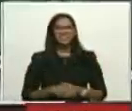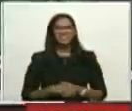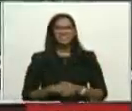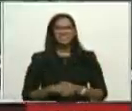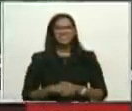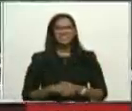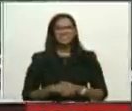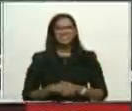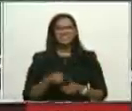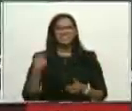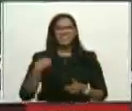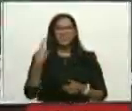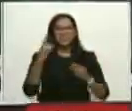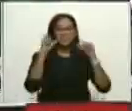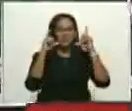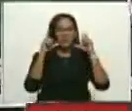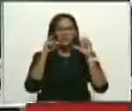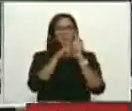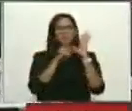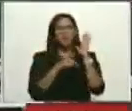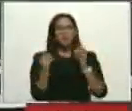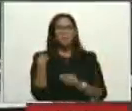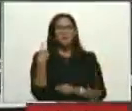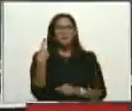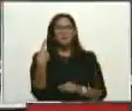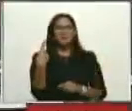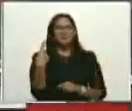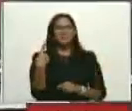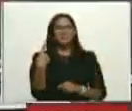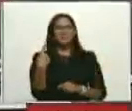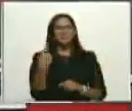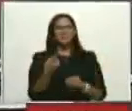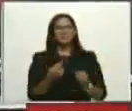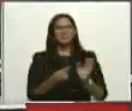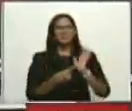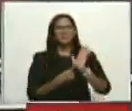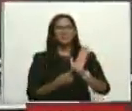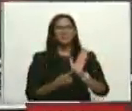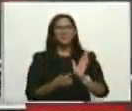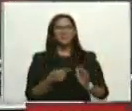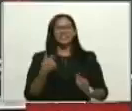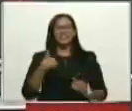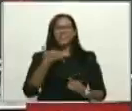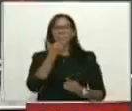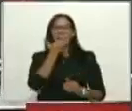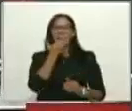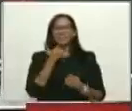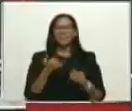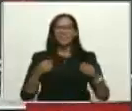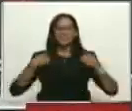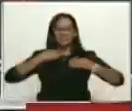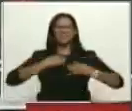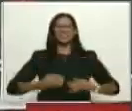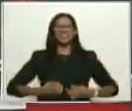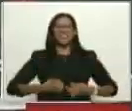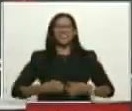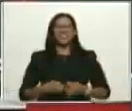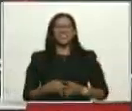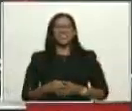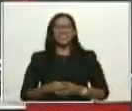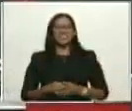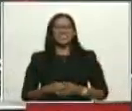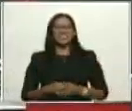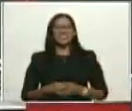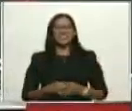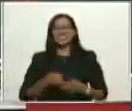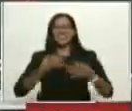del primer programa. Ajá. ¿Cómo sería? Ya yo perdido con este traje. El hombre vino elegante, ¿vale?